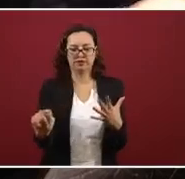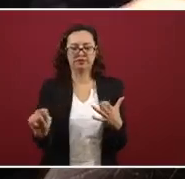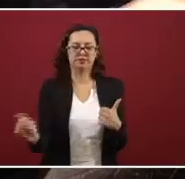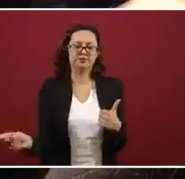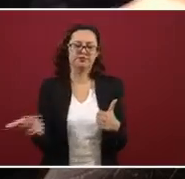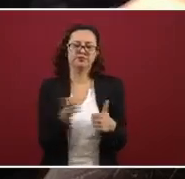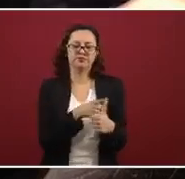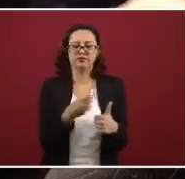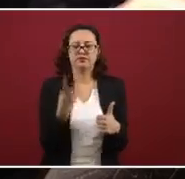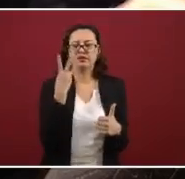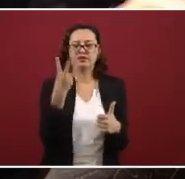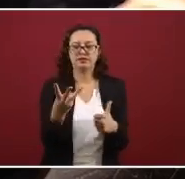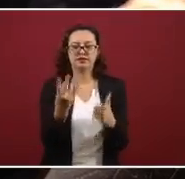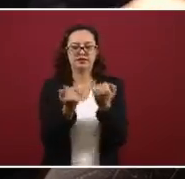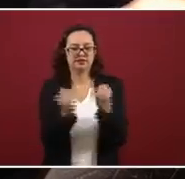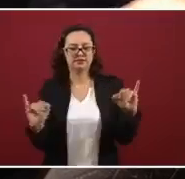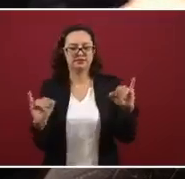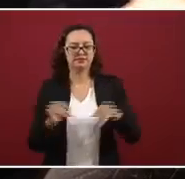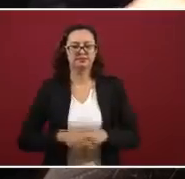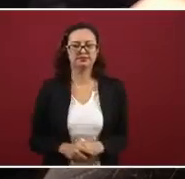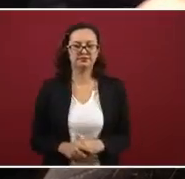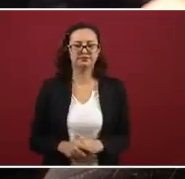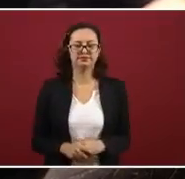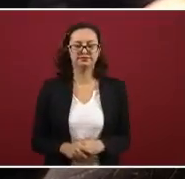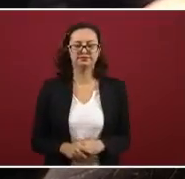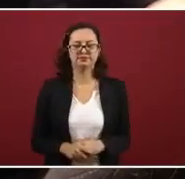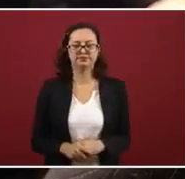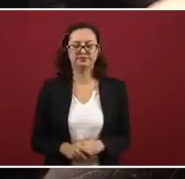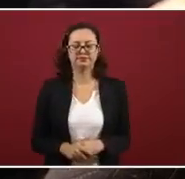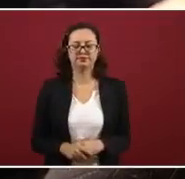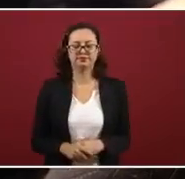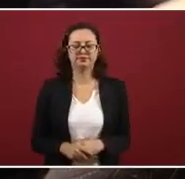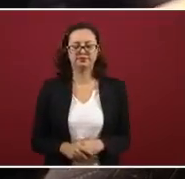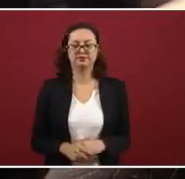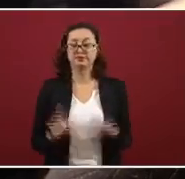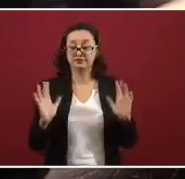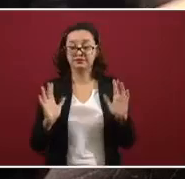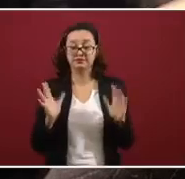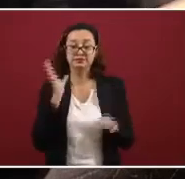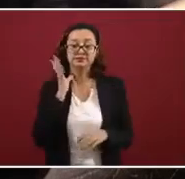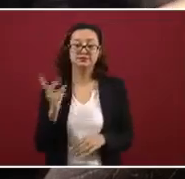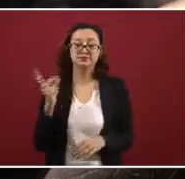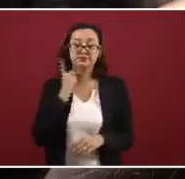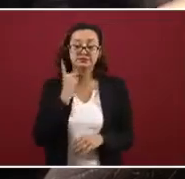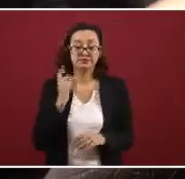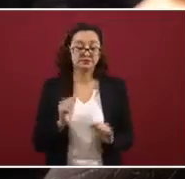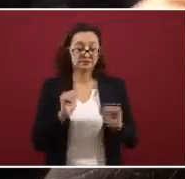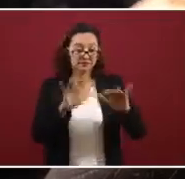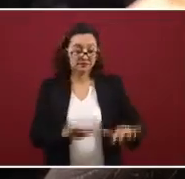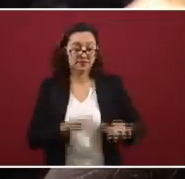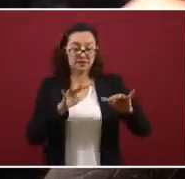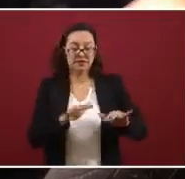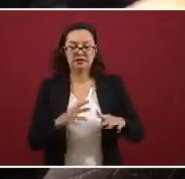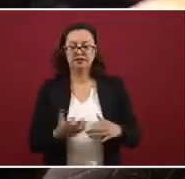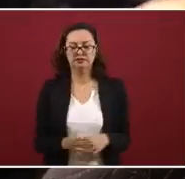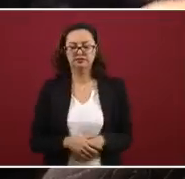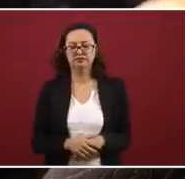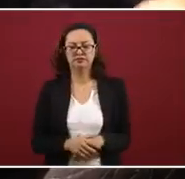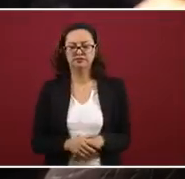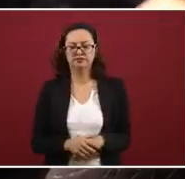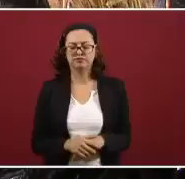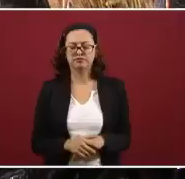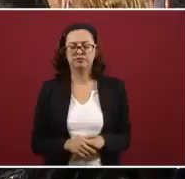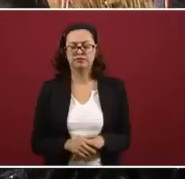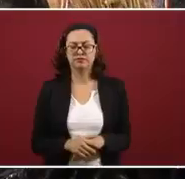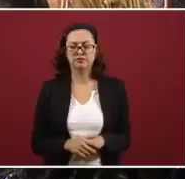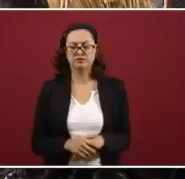PT. 3 independientes. 3 independientes. Así está. Ok. La información. Bueno, ya. En materia. La